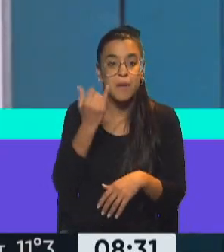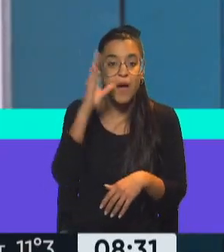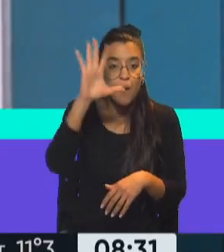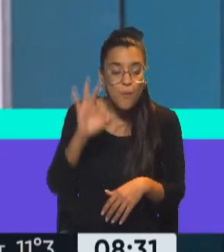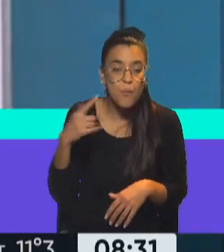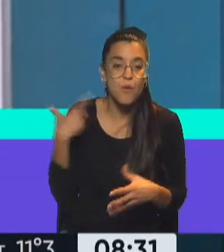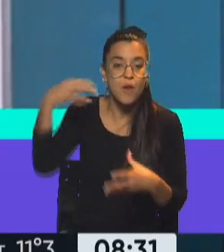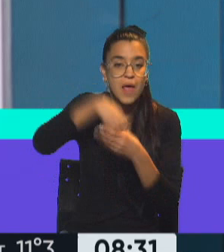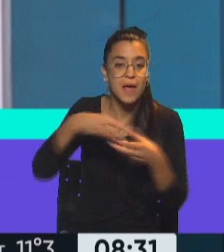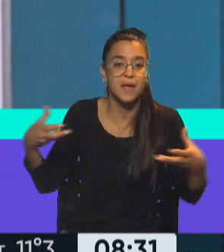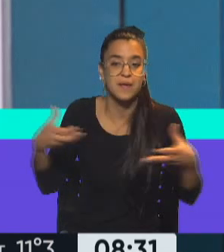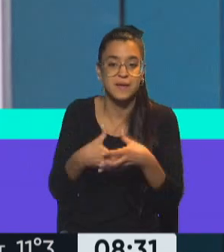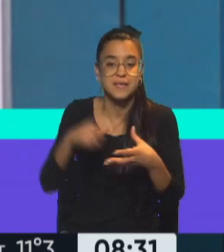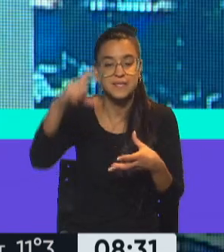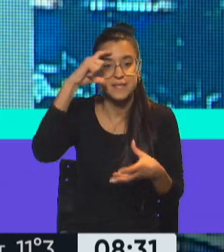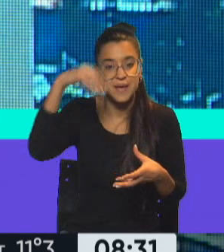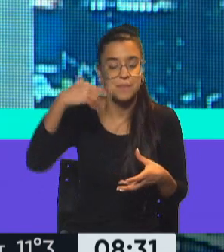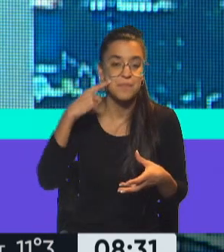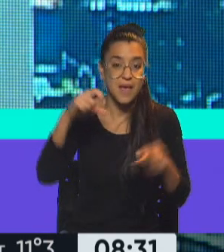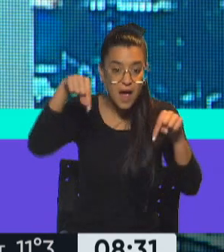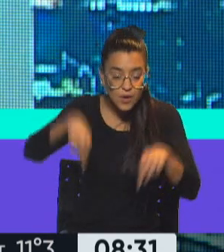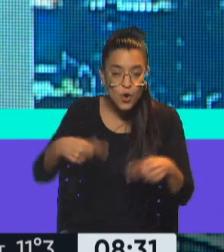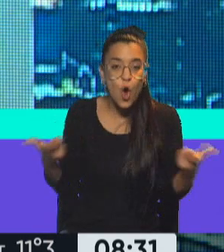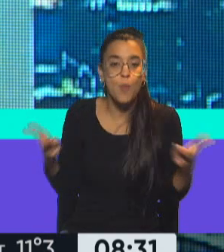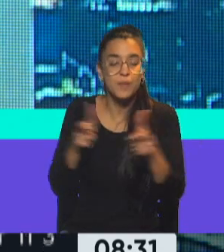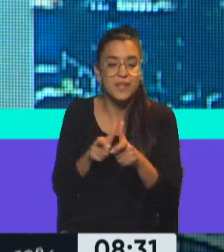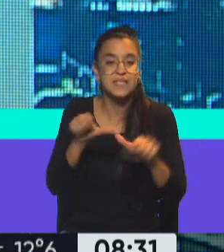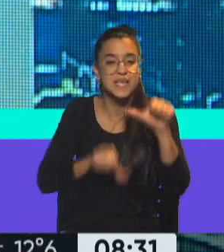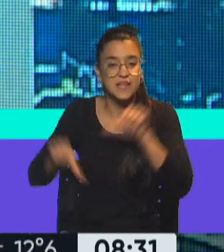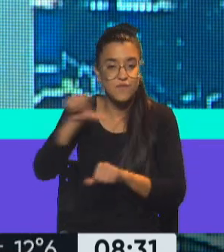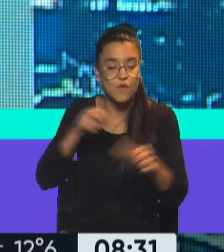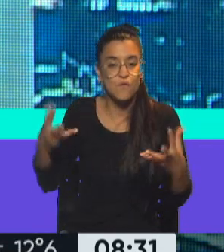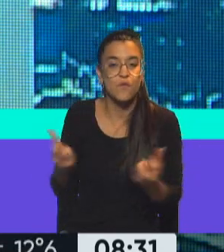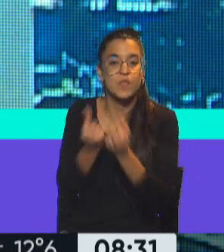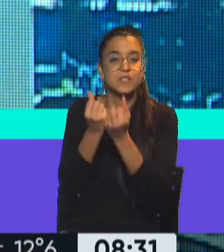además de formar parte del equipo del CEMIC, es actualmente el comité científico